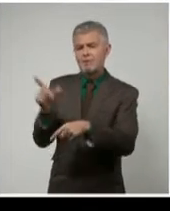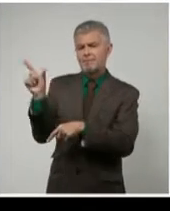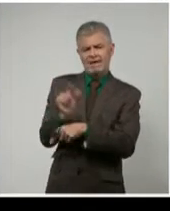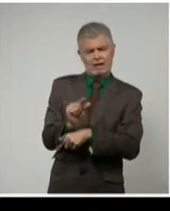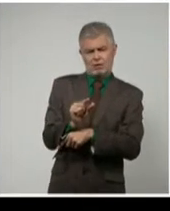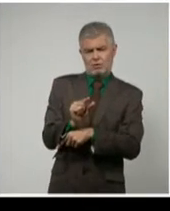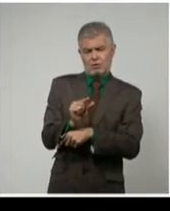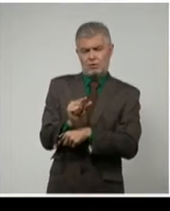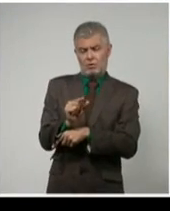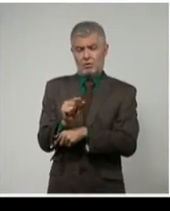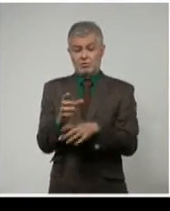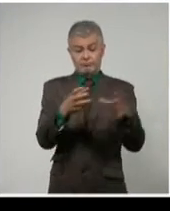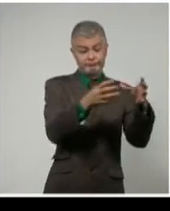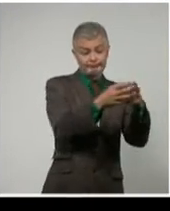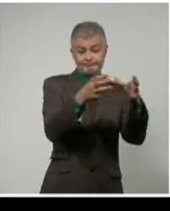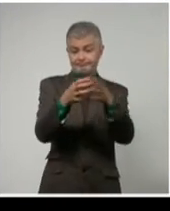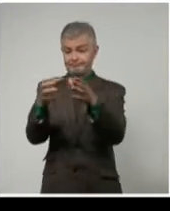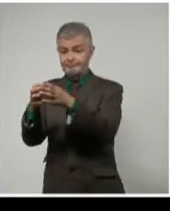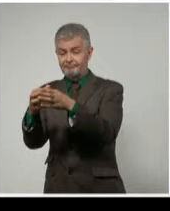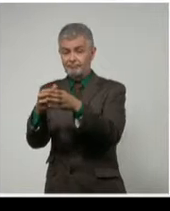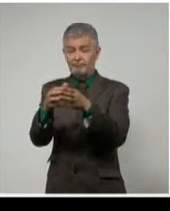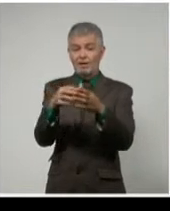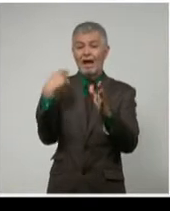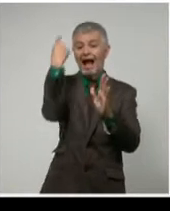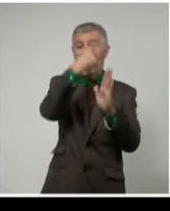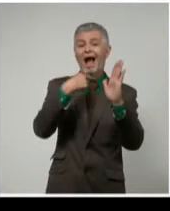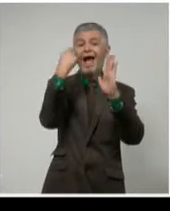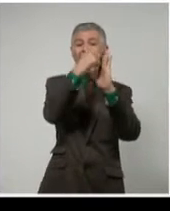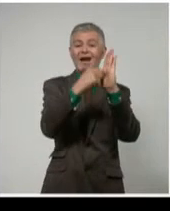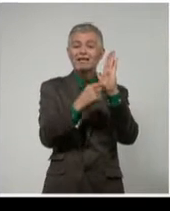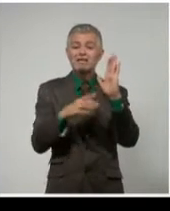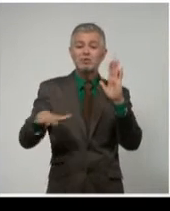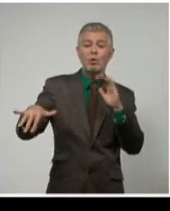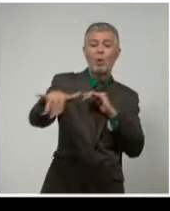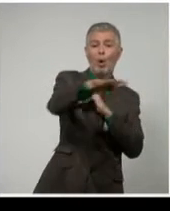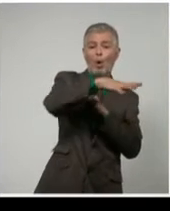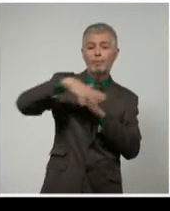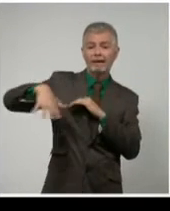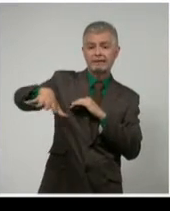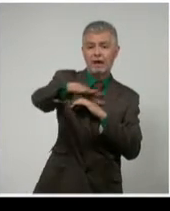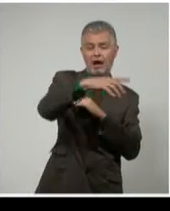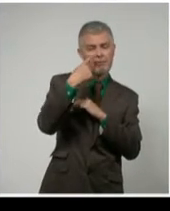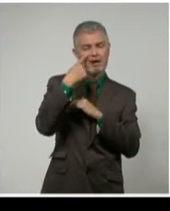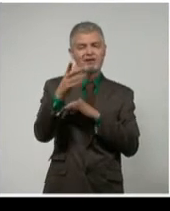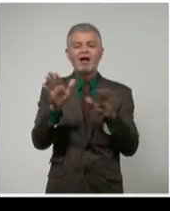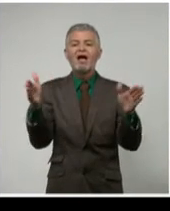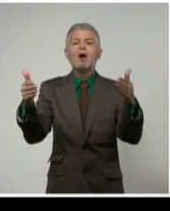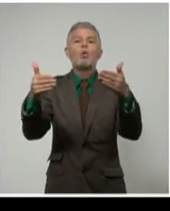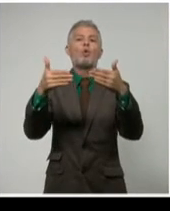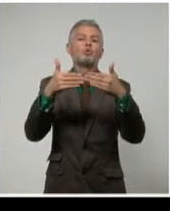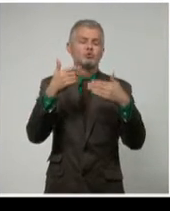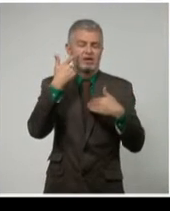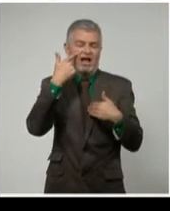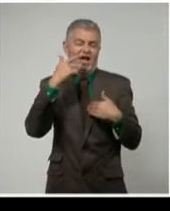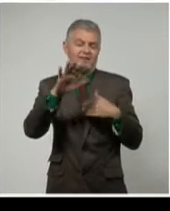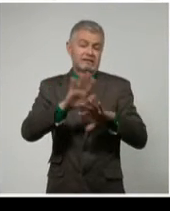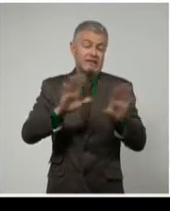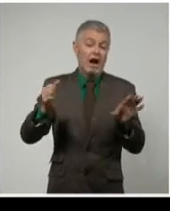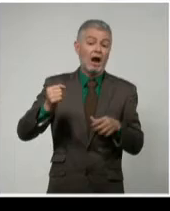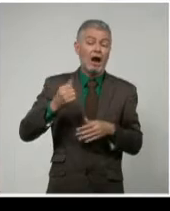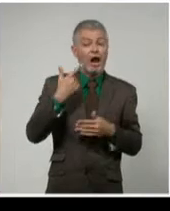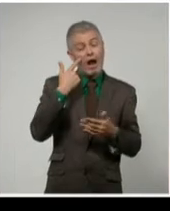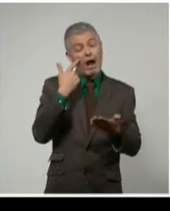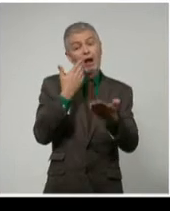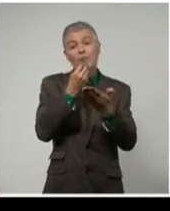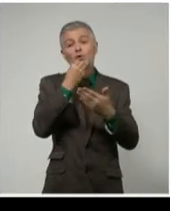una caracterización completa de estas personas y poder entonces constatar la hipótesis de los científicos canadienses de